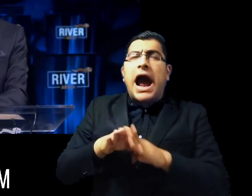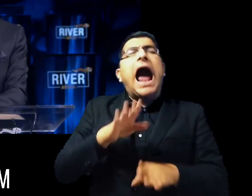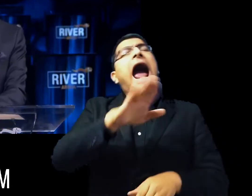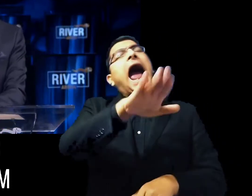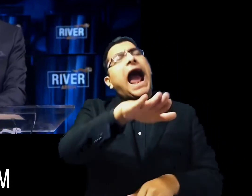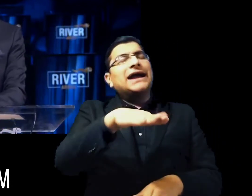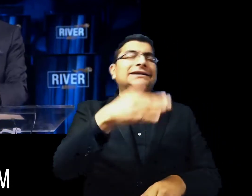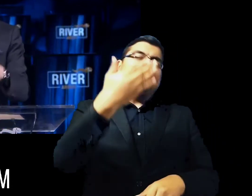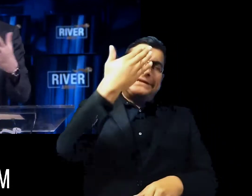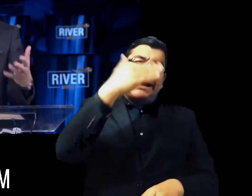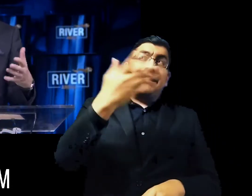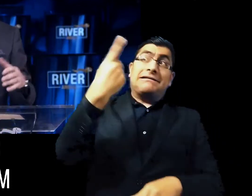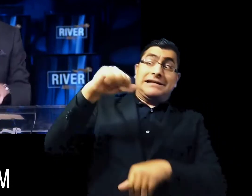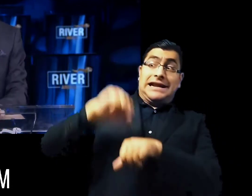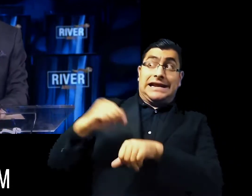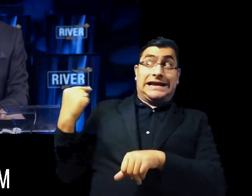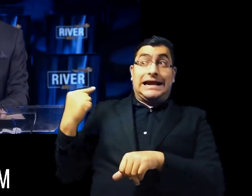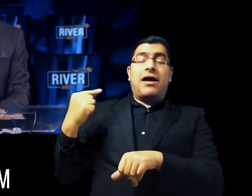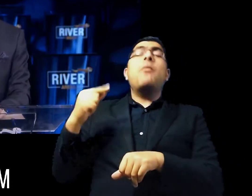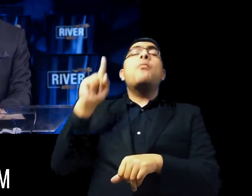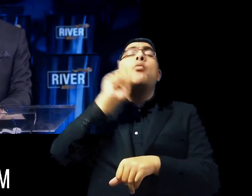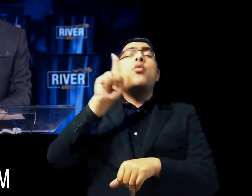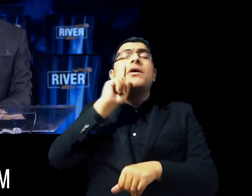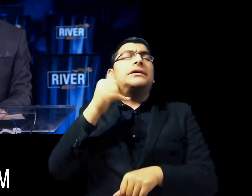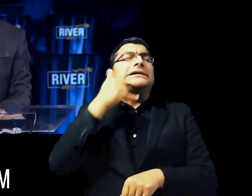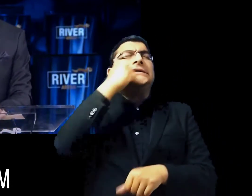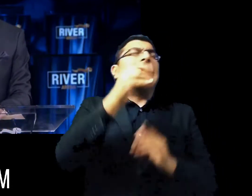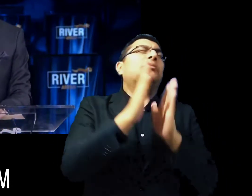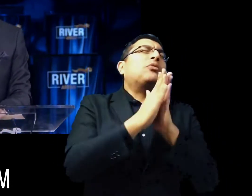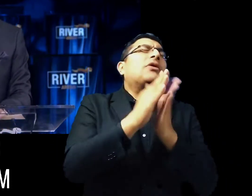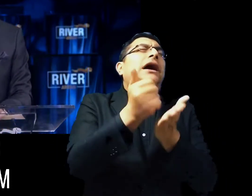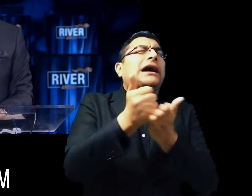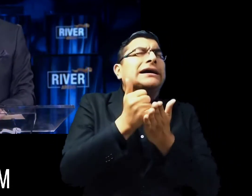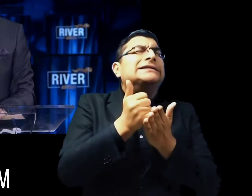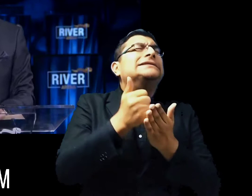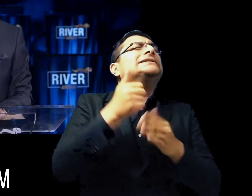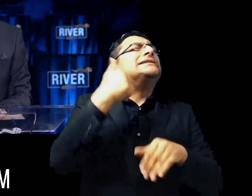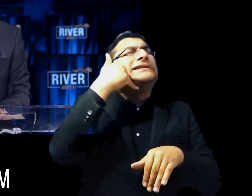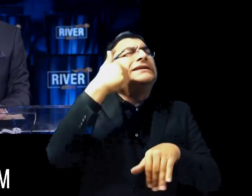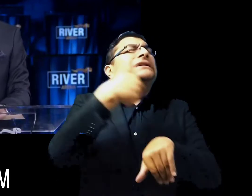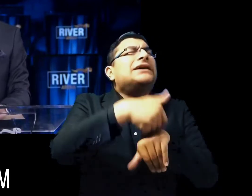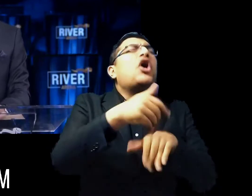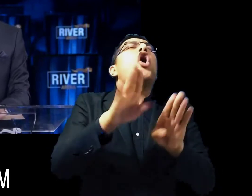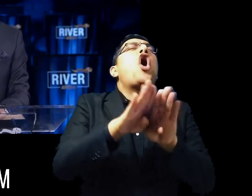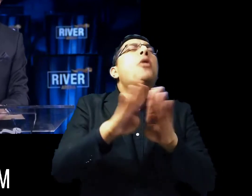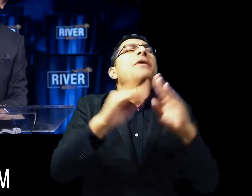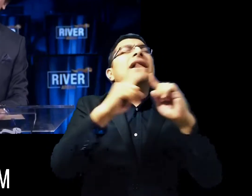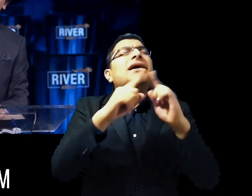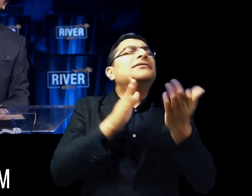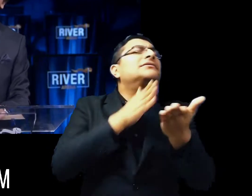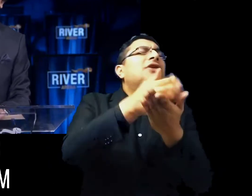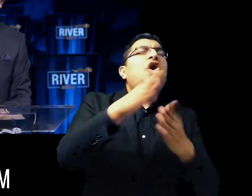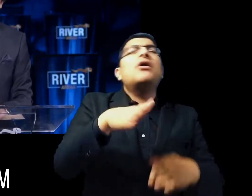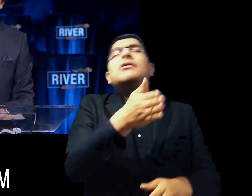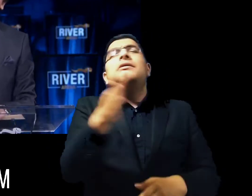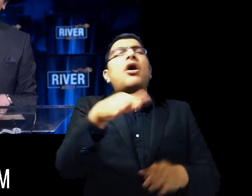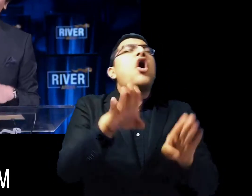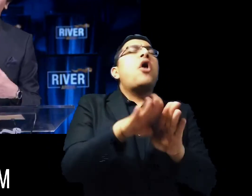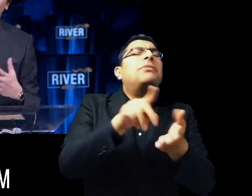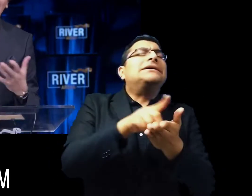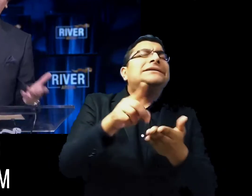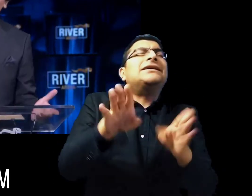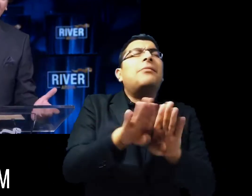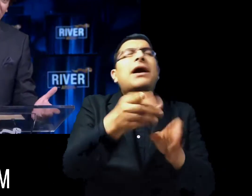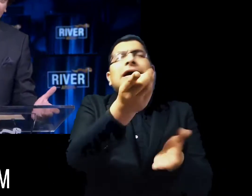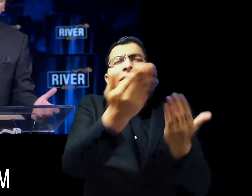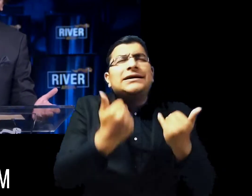la semana una mujer había llamado por teléfono pidiendo indicaciones sobre cómo llegar. La mujer explicó que estaba pasando